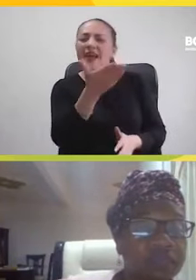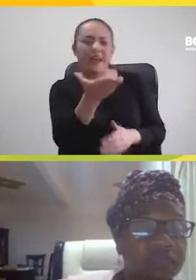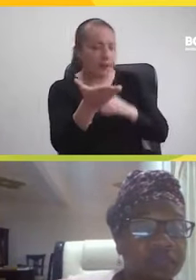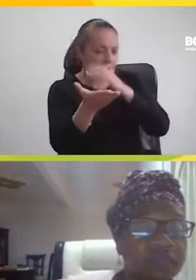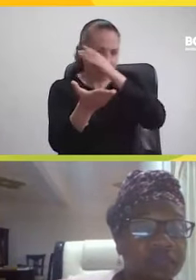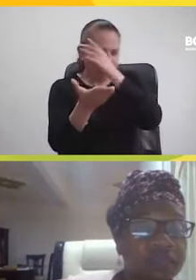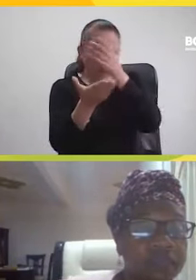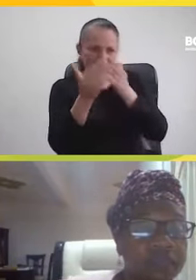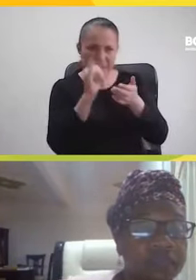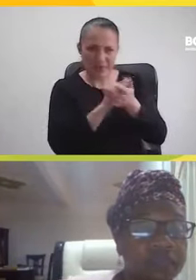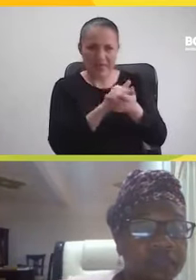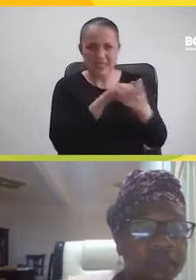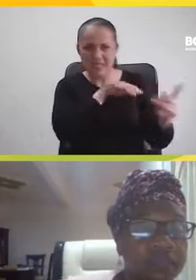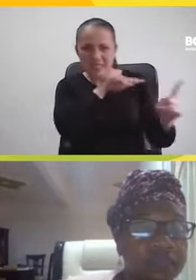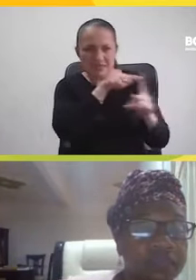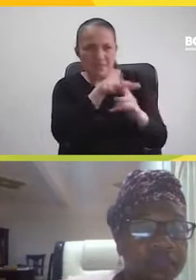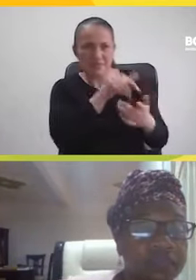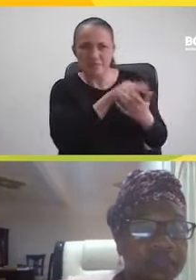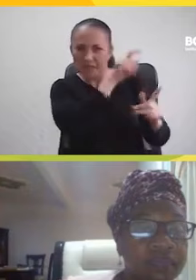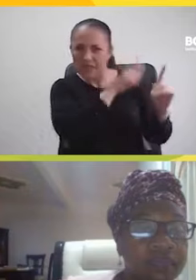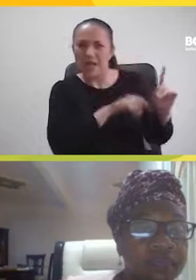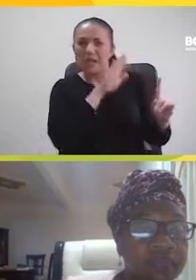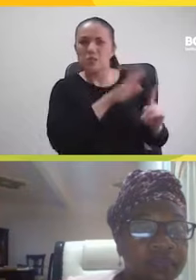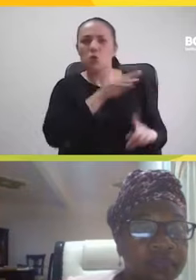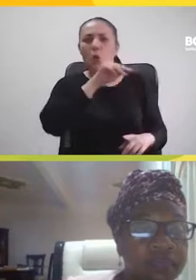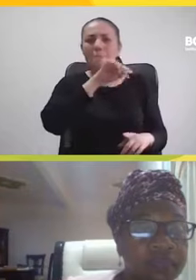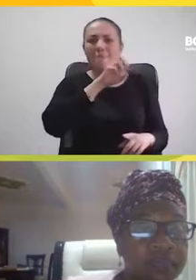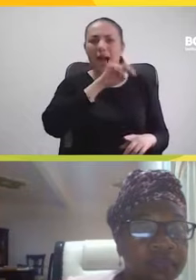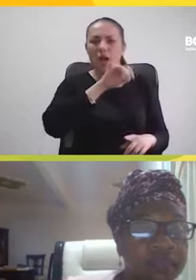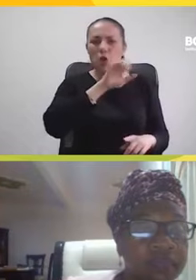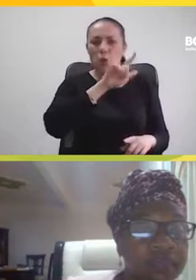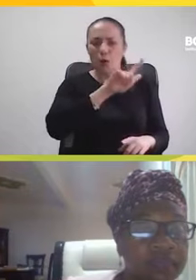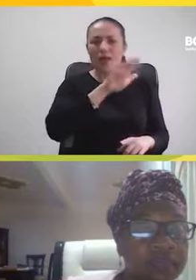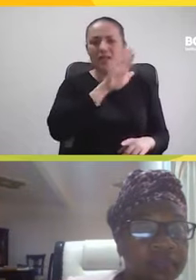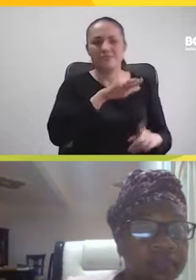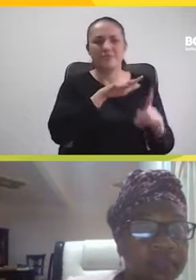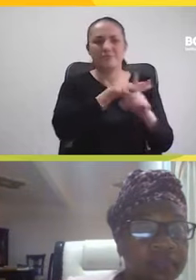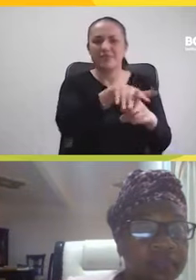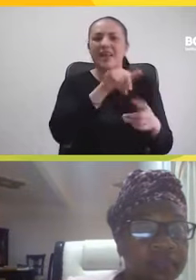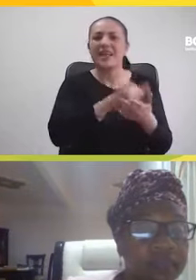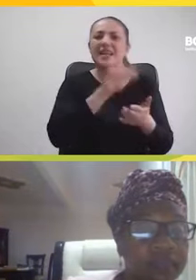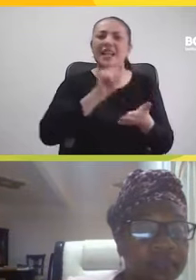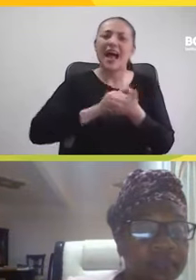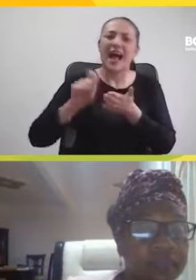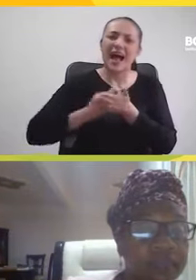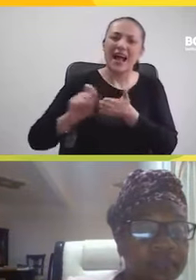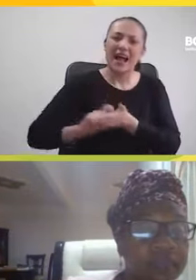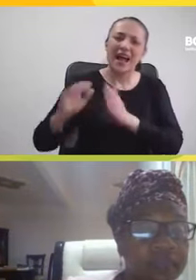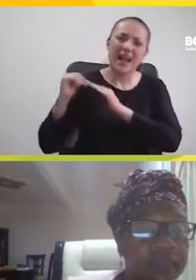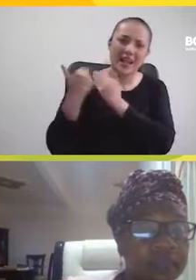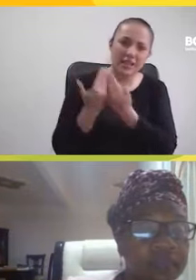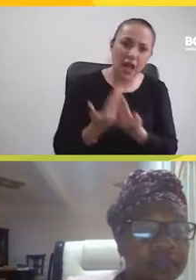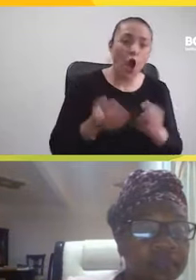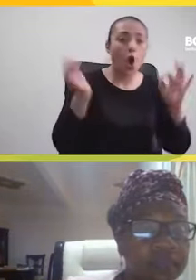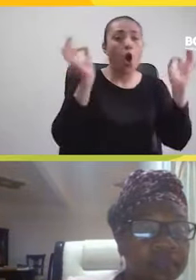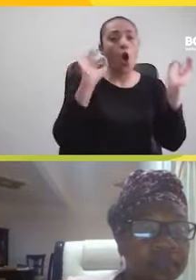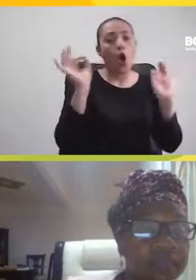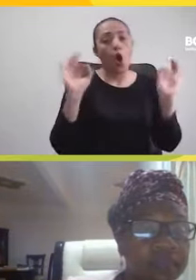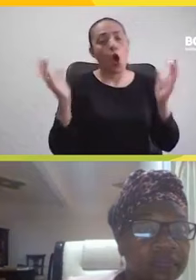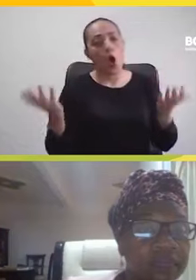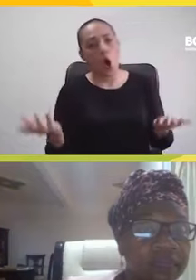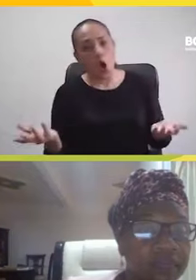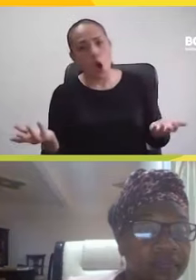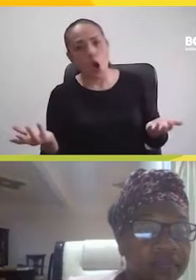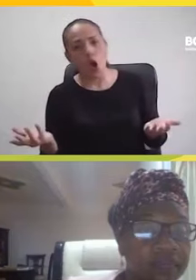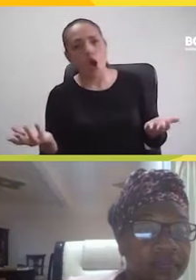punto de vista sobre esa influencia de Manuel Zapata Olivella en la literatura palenquera? ¿O es inverso, mirándolo desde